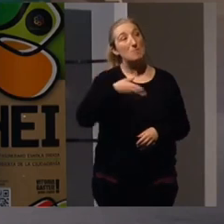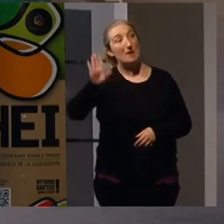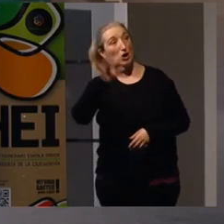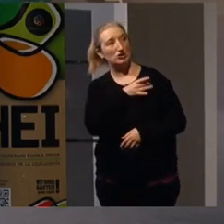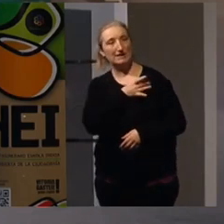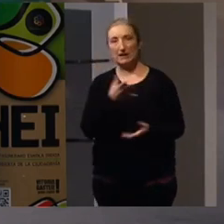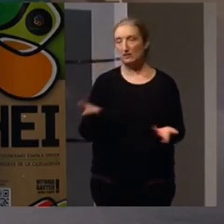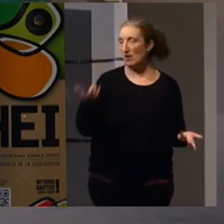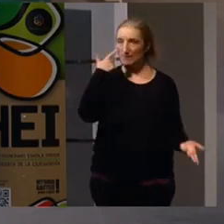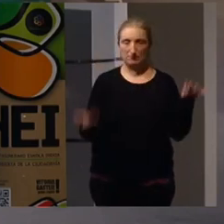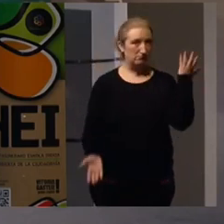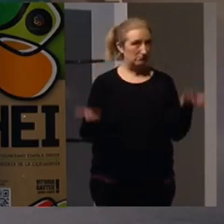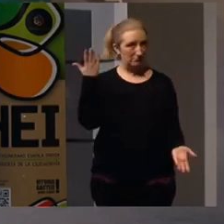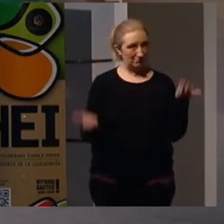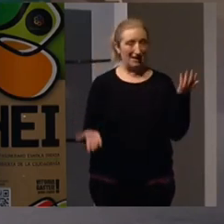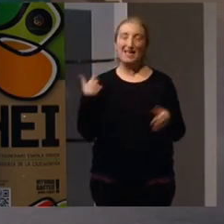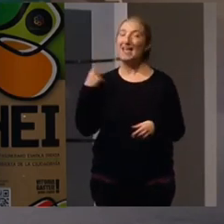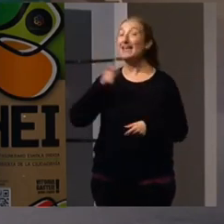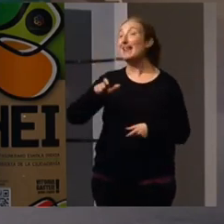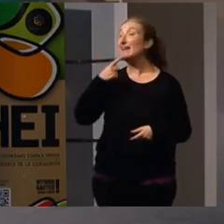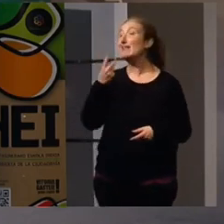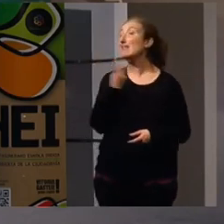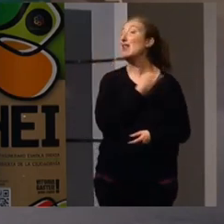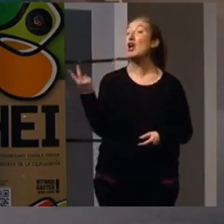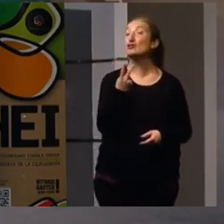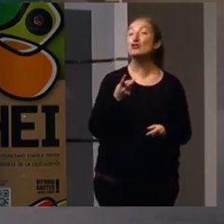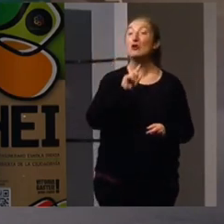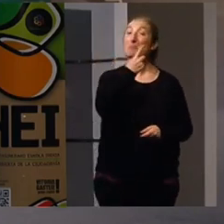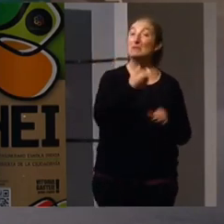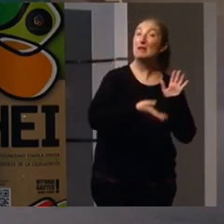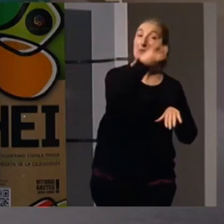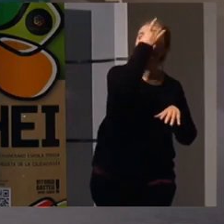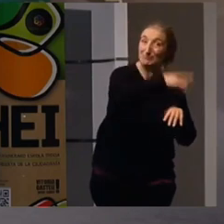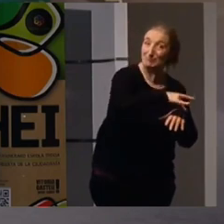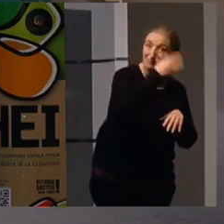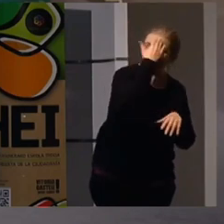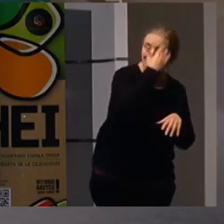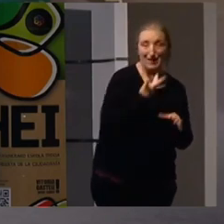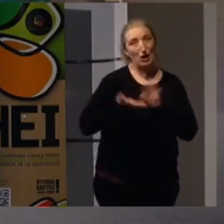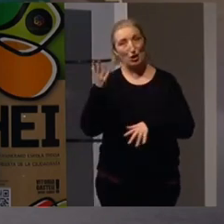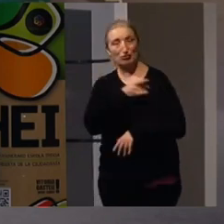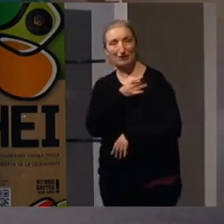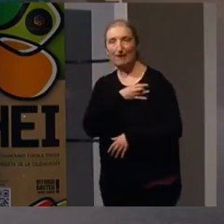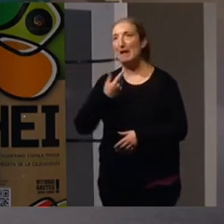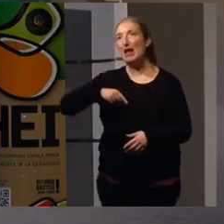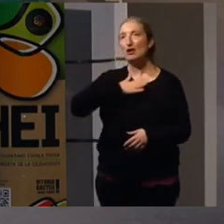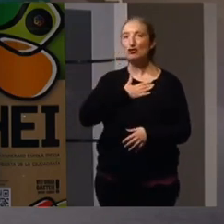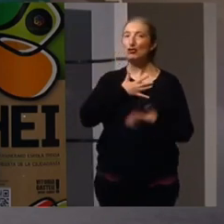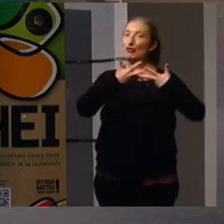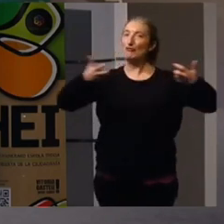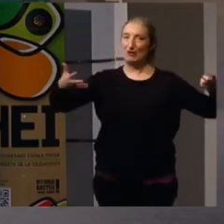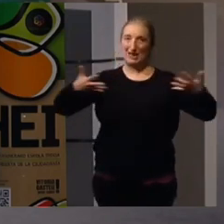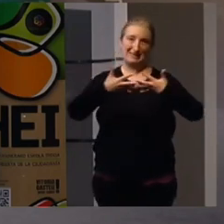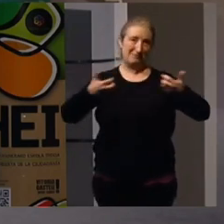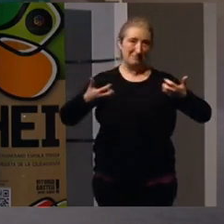al sindicato, y vosotros decís, bueno. Y la gente que te dice las dos cosas. Eso, ¿no? Es. Eso a ver, o sea, para nosotros, o sea, esa frase